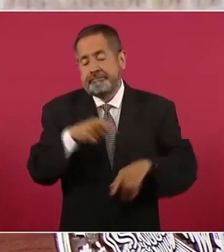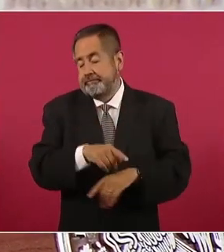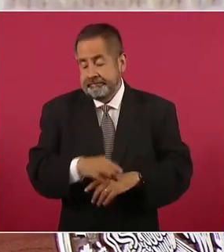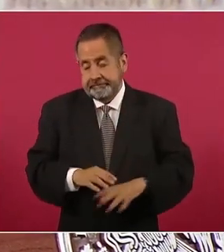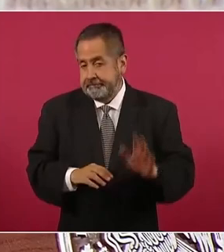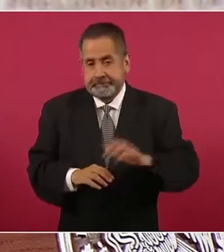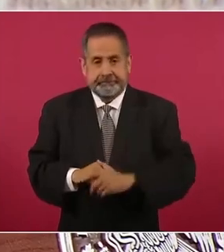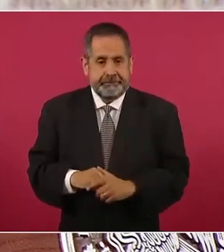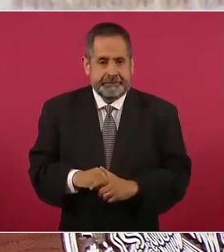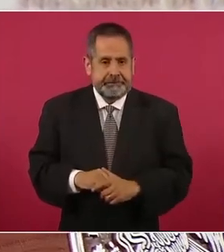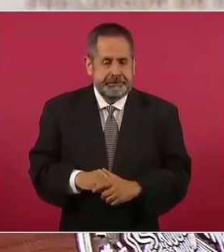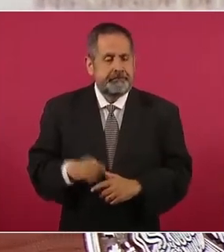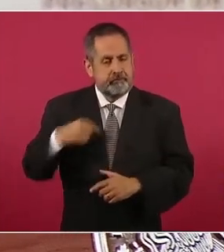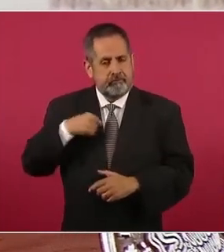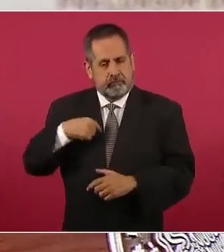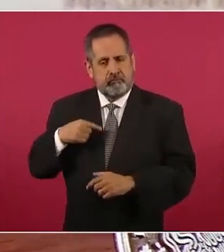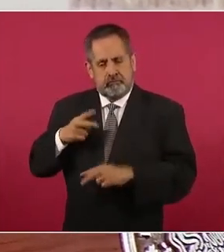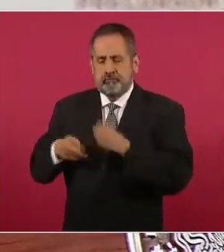Y salgo,